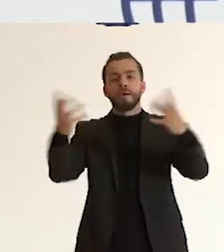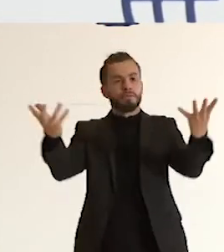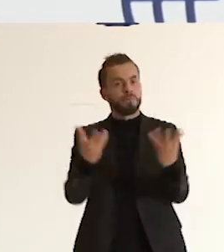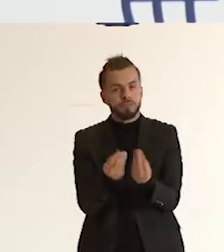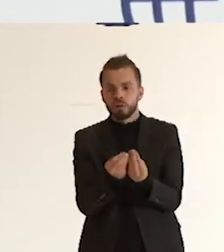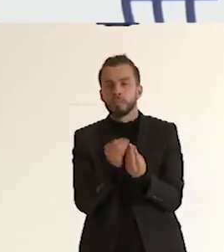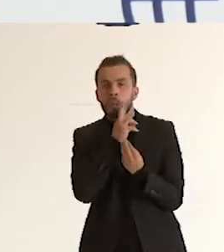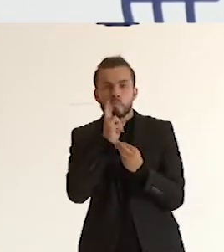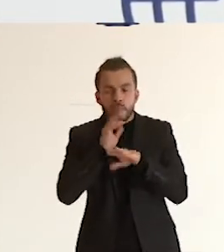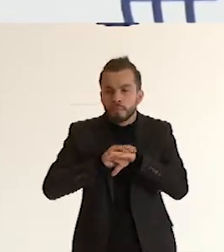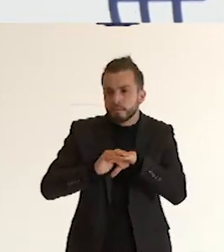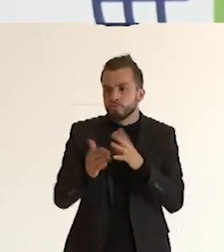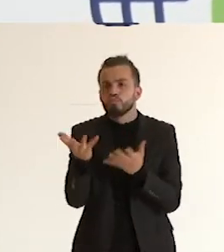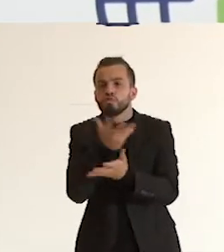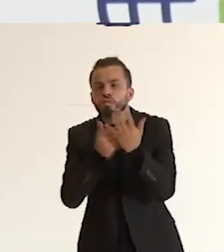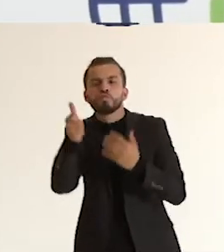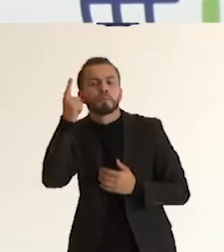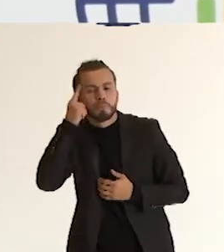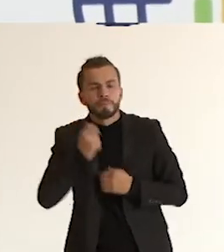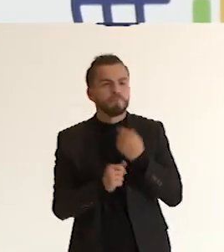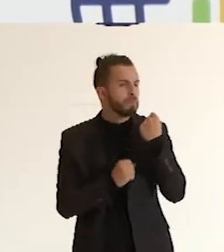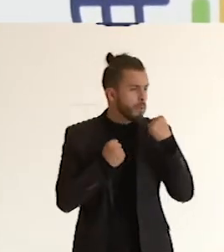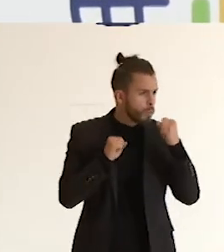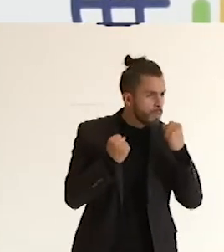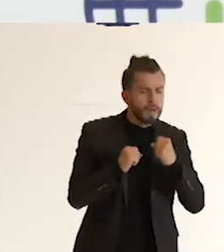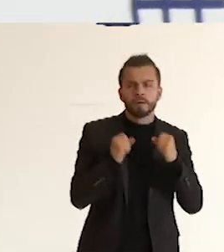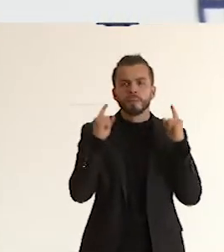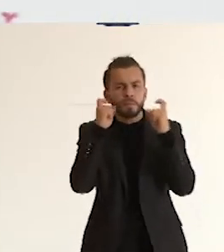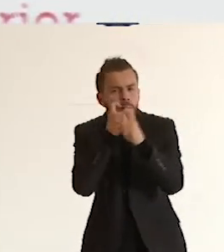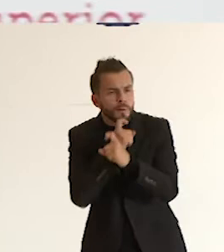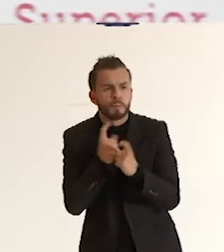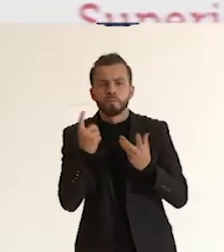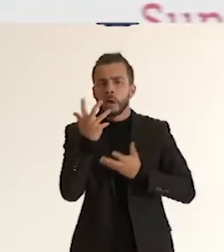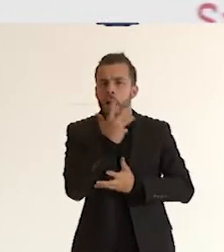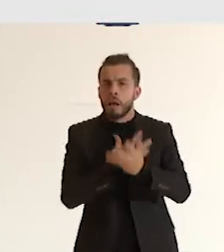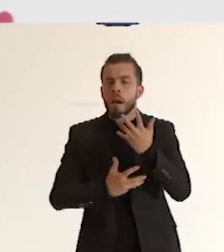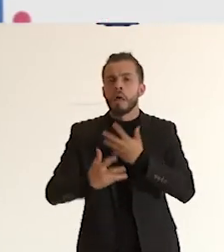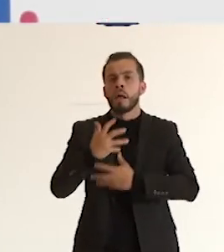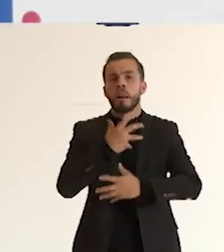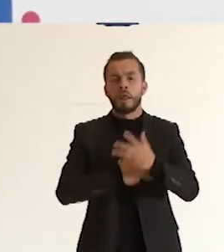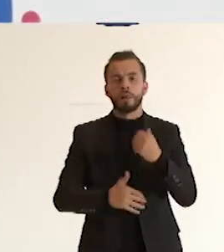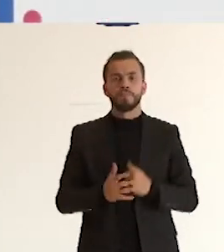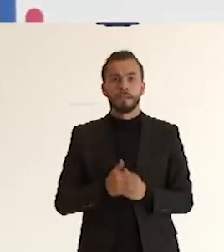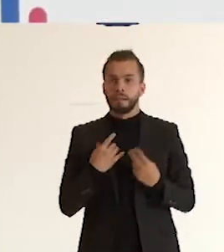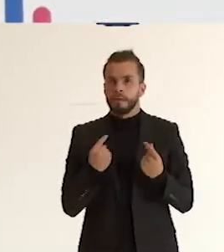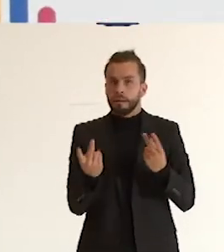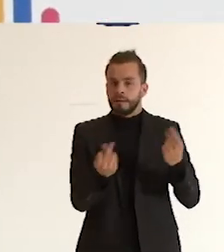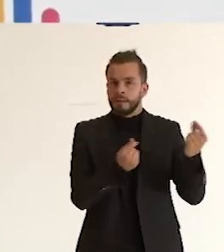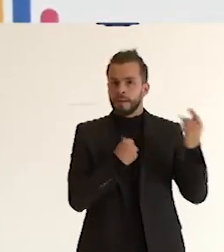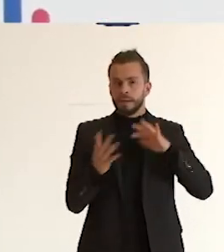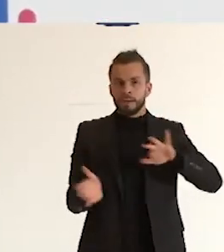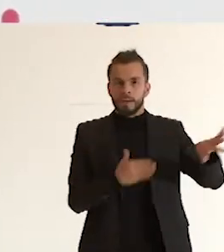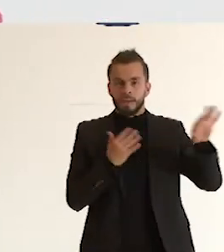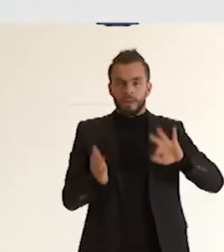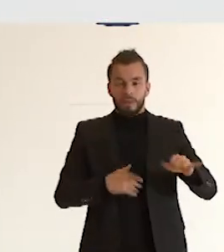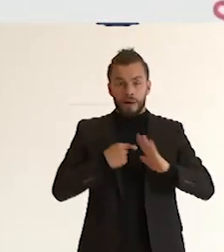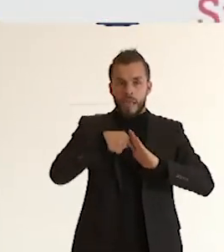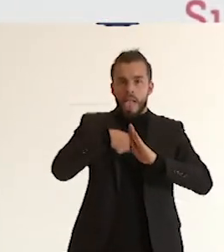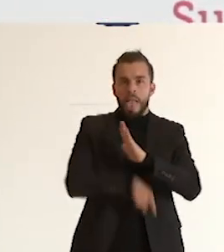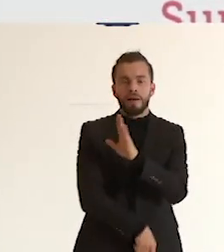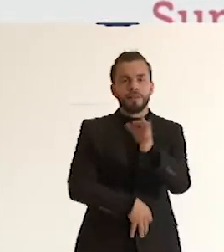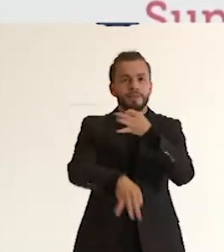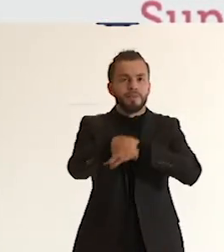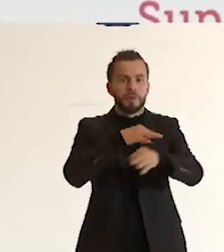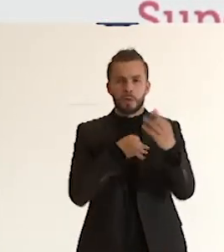preocupaciones y compartimos reflexiones sobre lo que estamos haciendo voy a ir acelerando no quiero entrar en más detalles